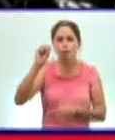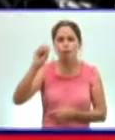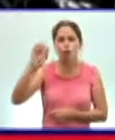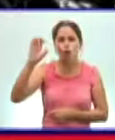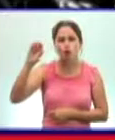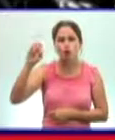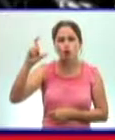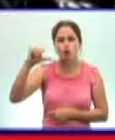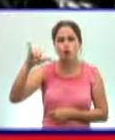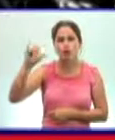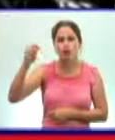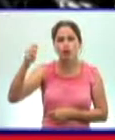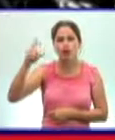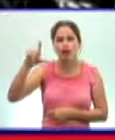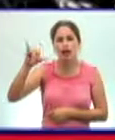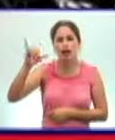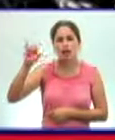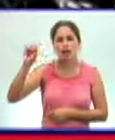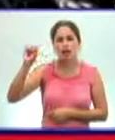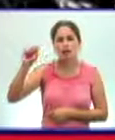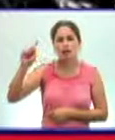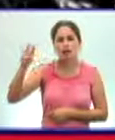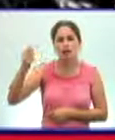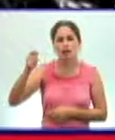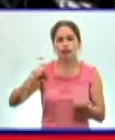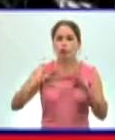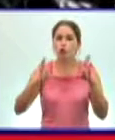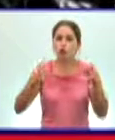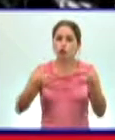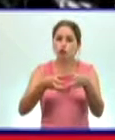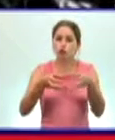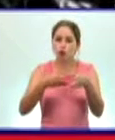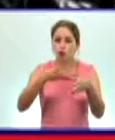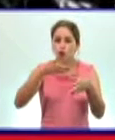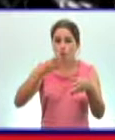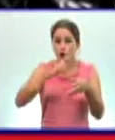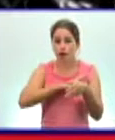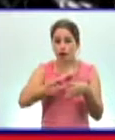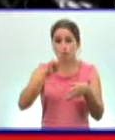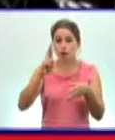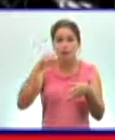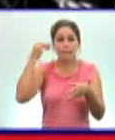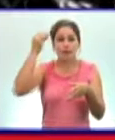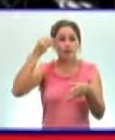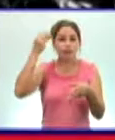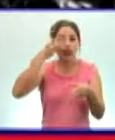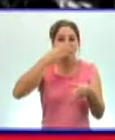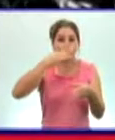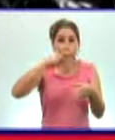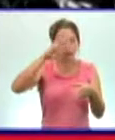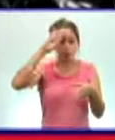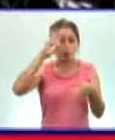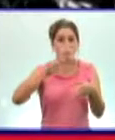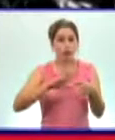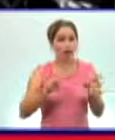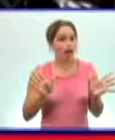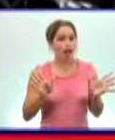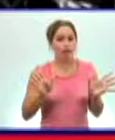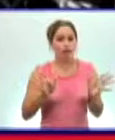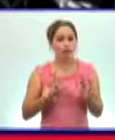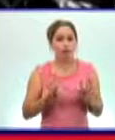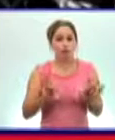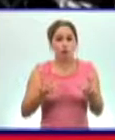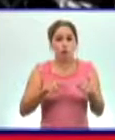círculos reaccionarios pensaban que Cuba, como proceso revolucionario, se derrumbaba, porque decían que no era un proceso